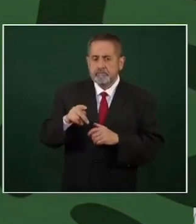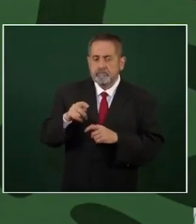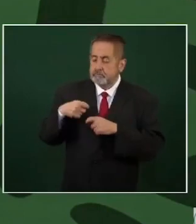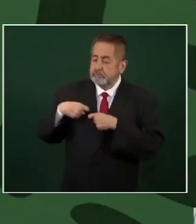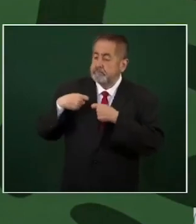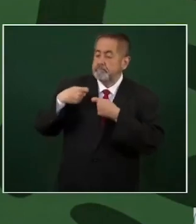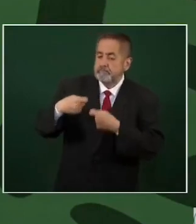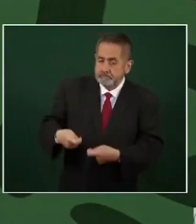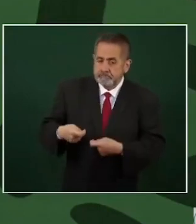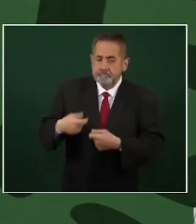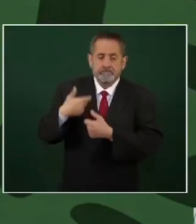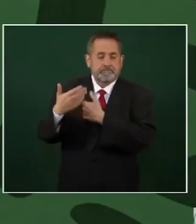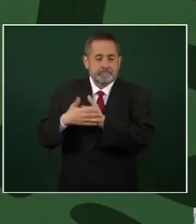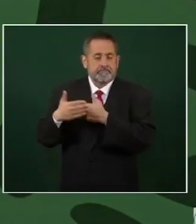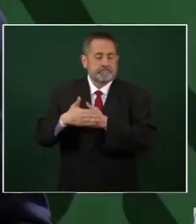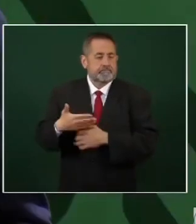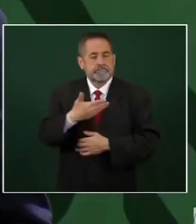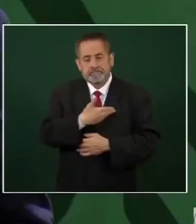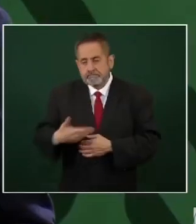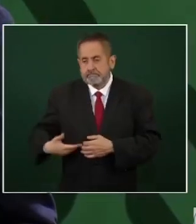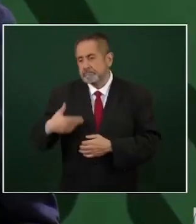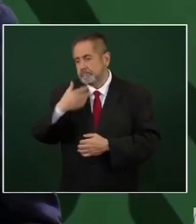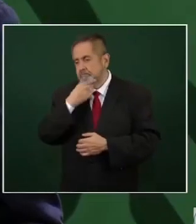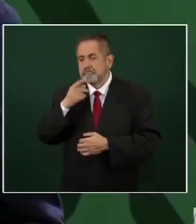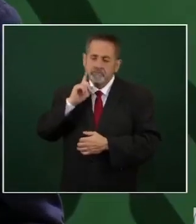quedar, mujeres y hombres,